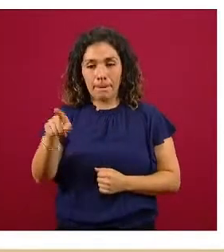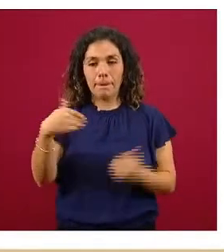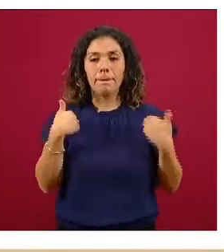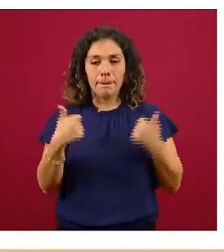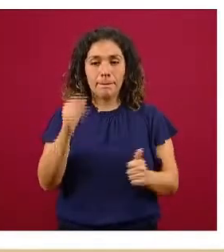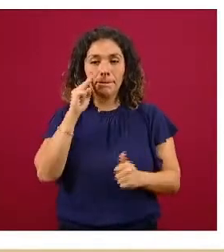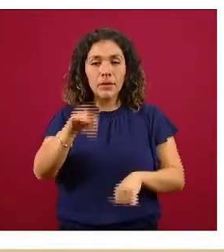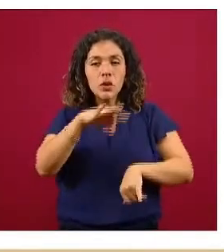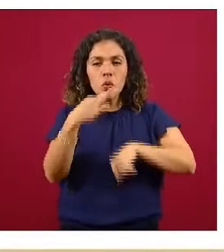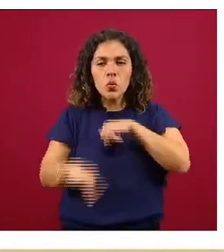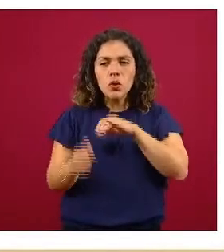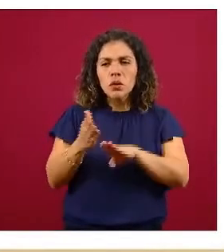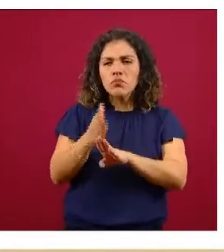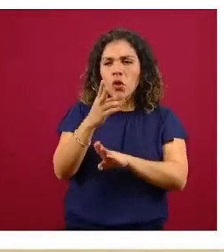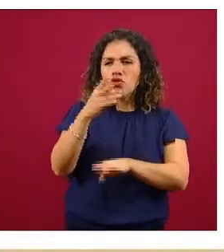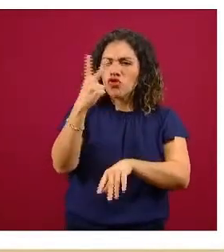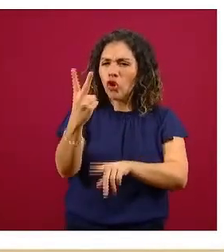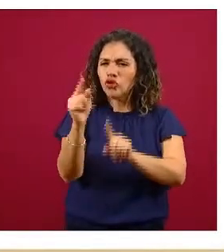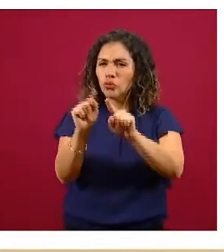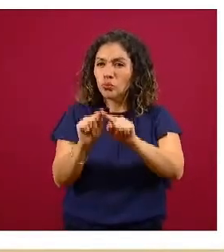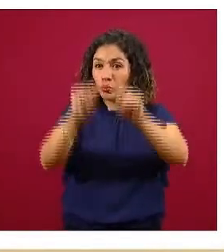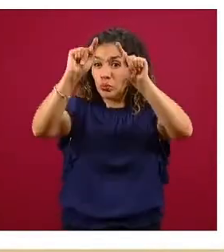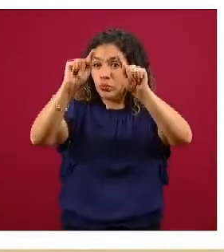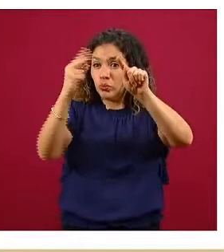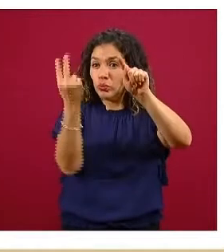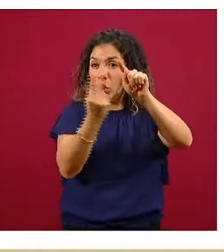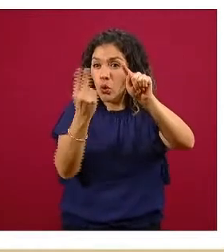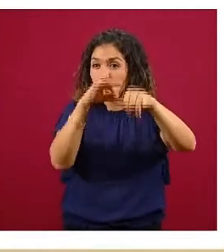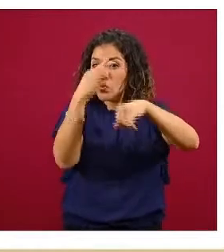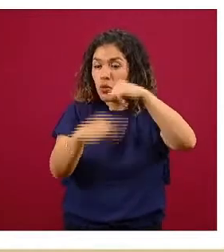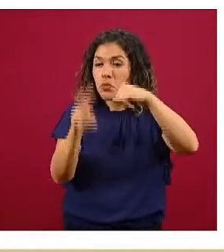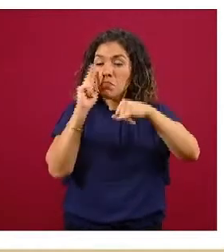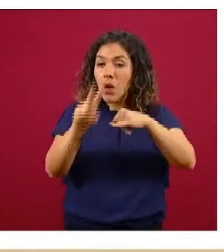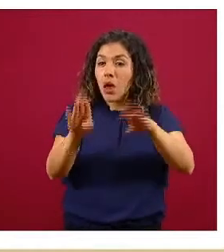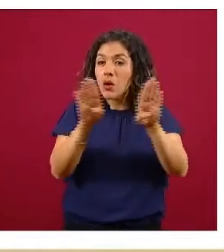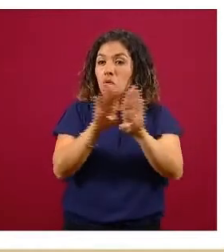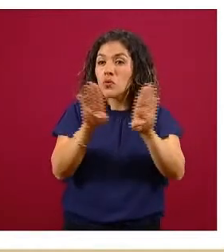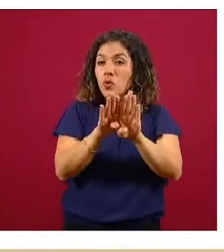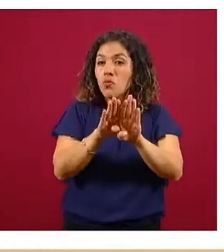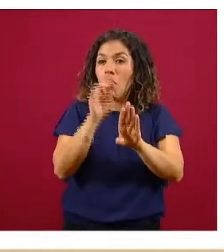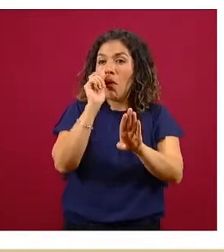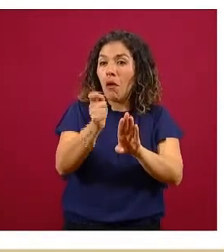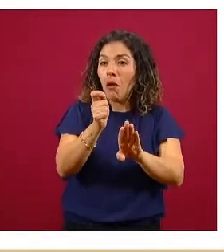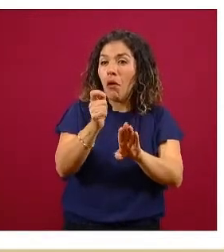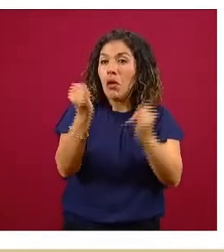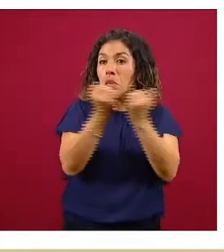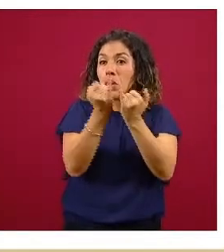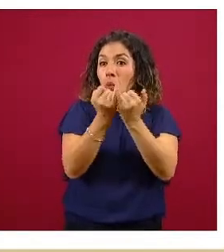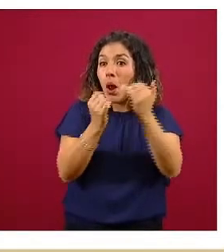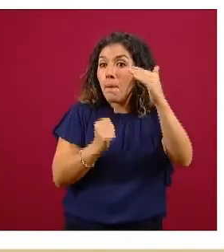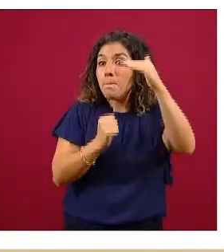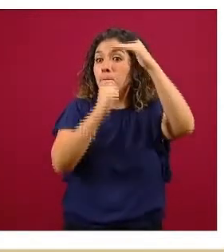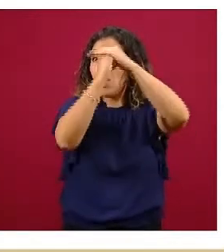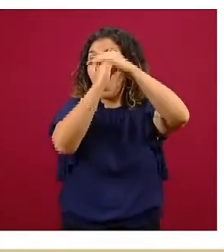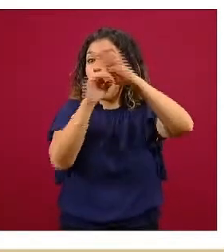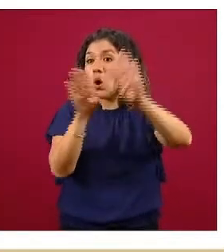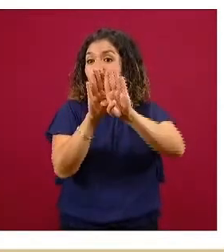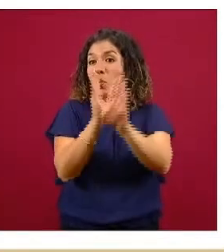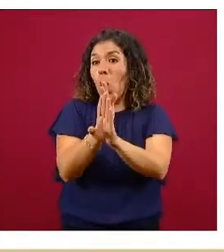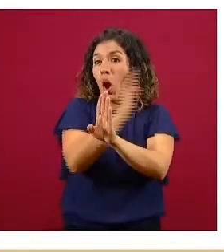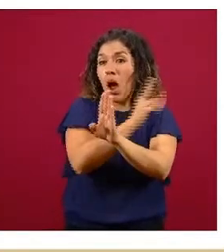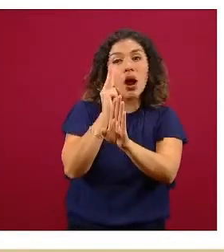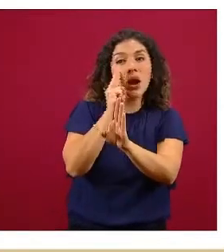ejemplo, los últimos dos picos, en vez de seguir el último pico, el incremento o la ascendencia que